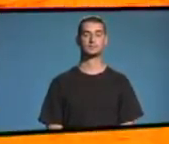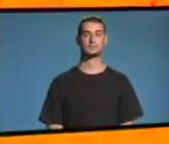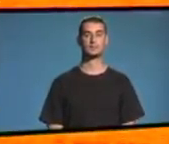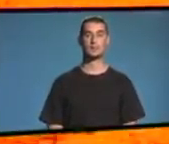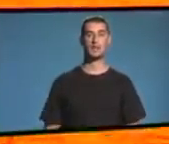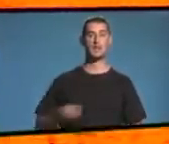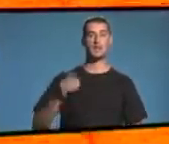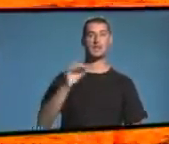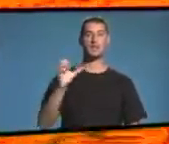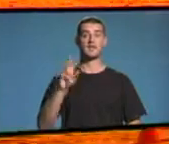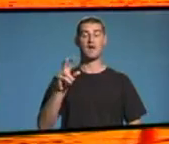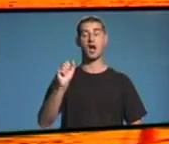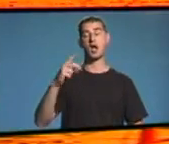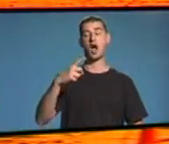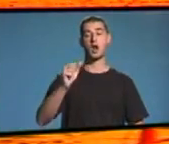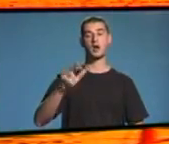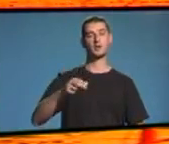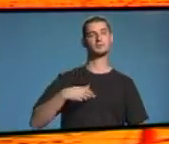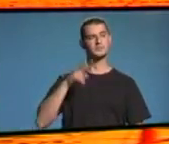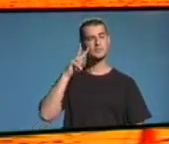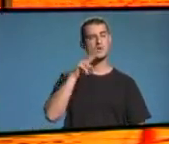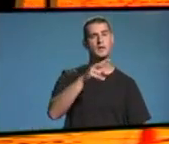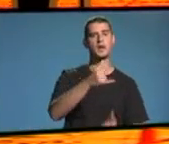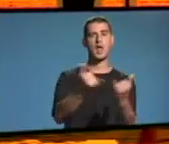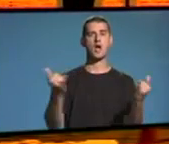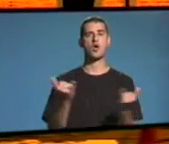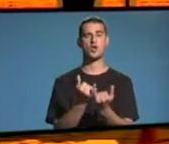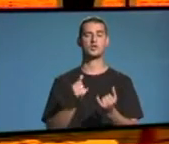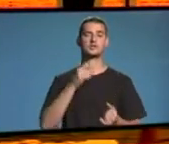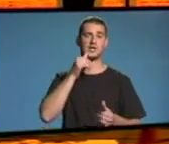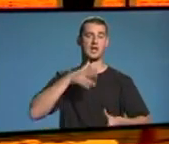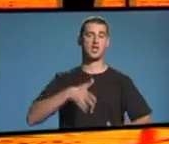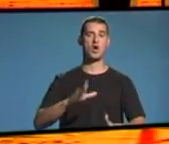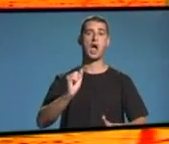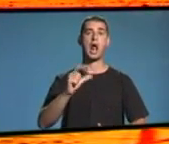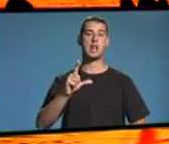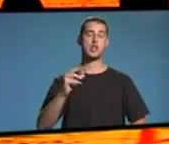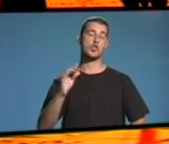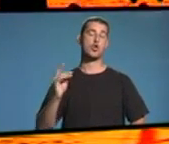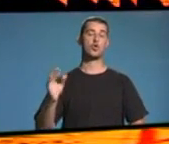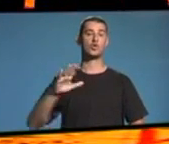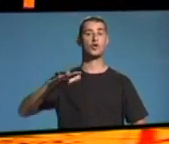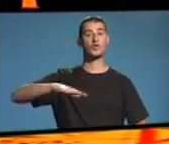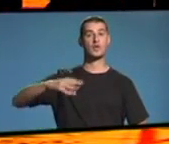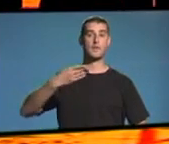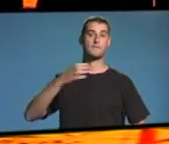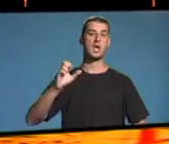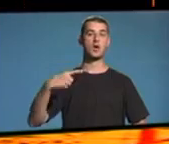O aqueduto romano achado na prazas de San Marcos poderá verse a través dunha venta arqueológica de 25 metros de largo.